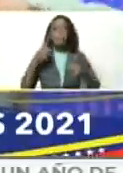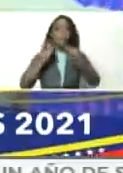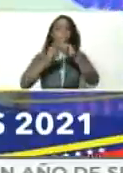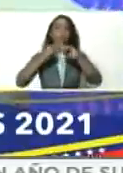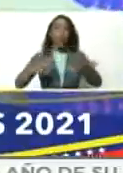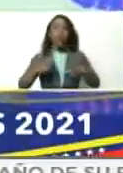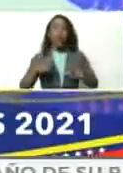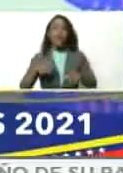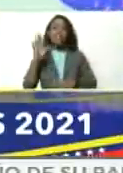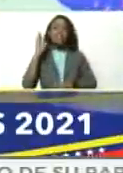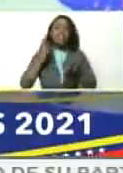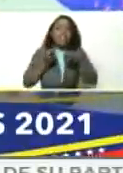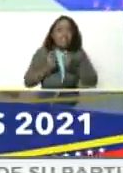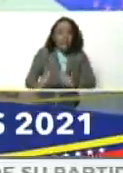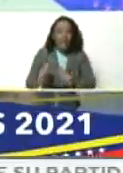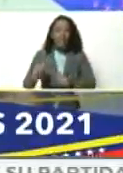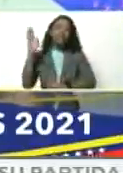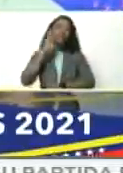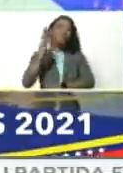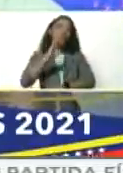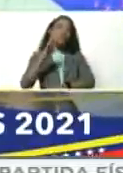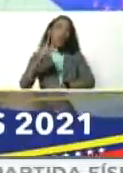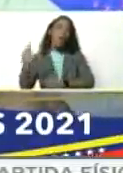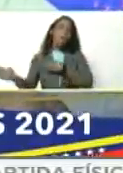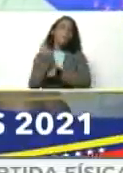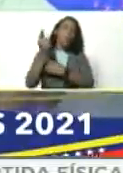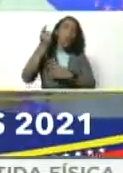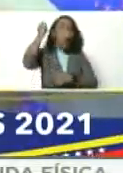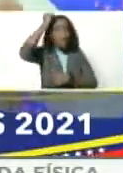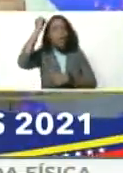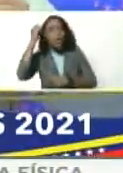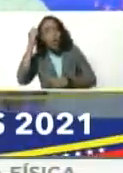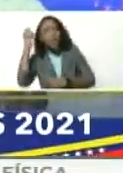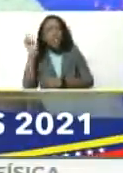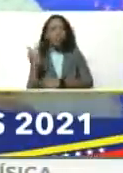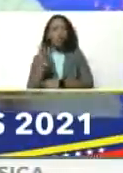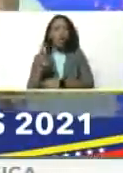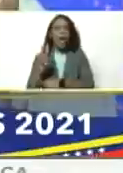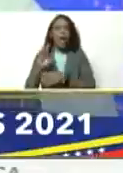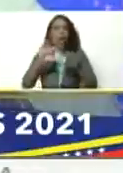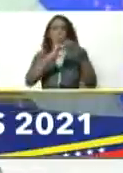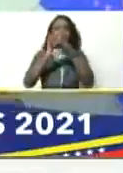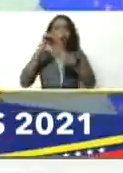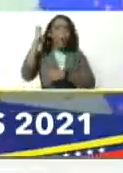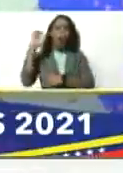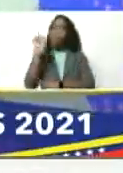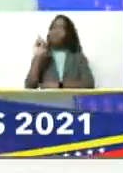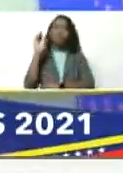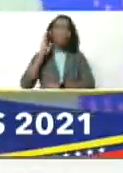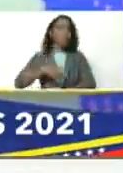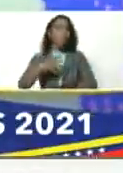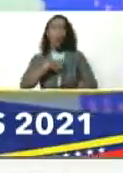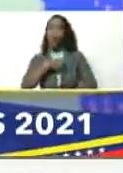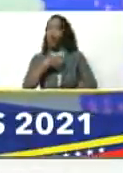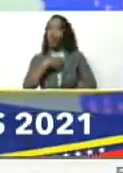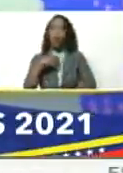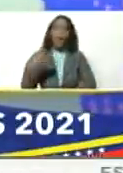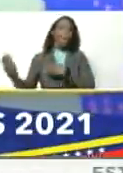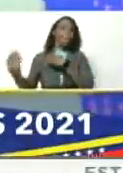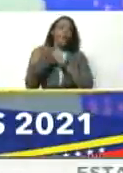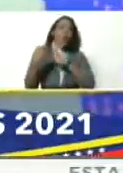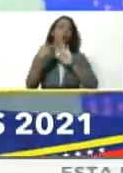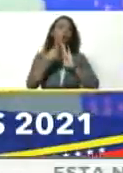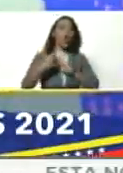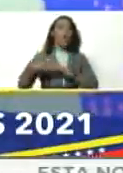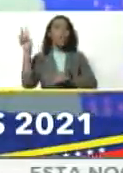de manchar a Venezuela. Y la Unión Europea no pudo manchar a Venezuela. El proceso electoral ha sido